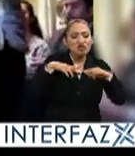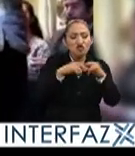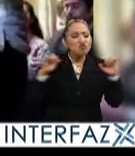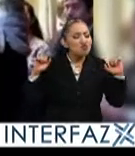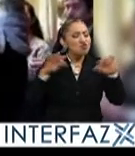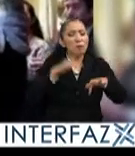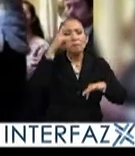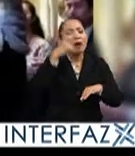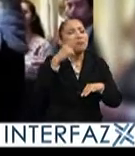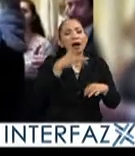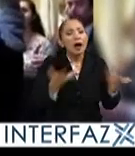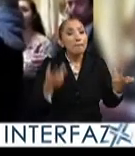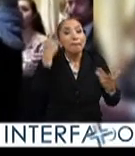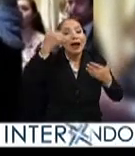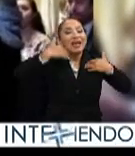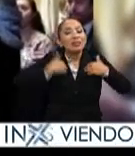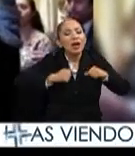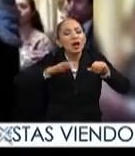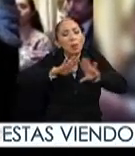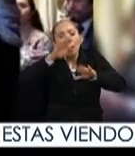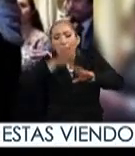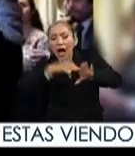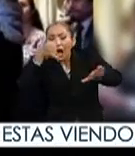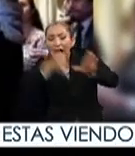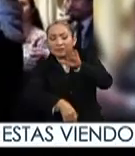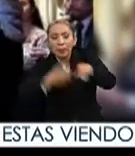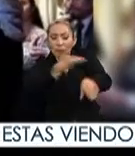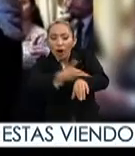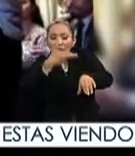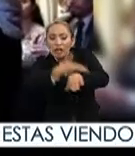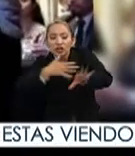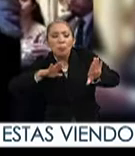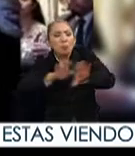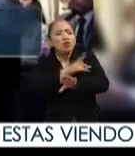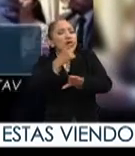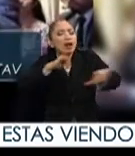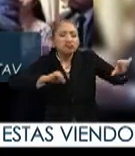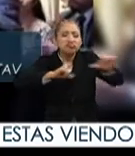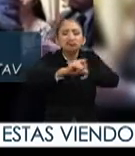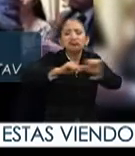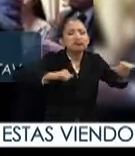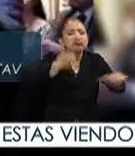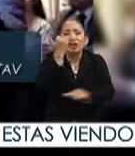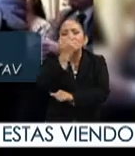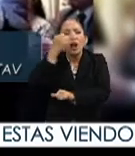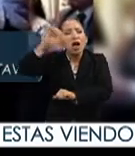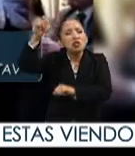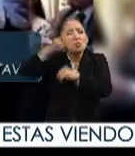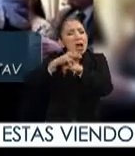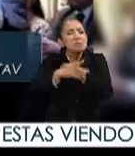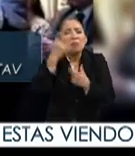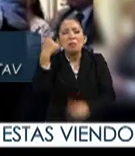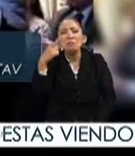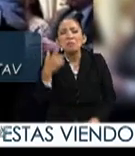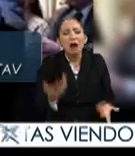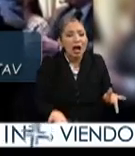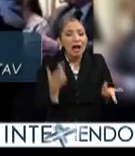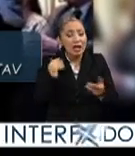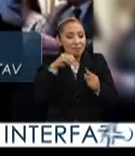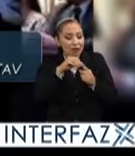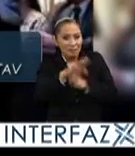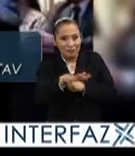encuentro es entender un poco más estos procesos de movilidad y su influencia, sobre todo en